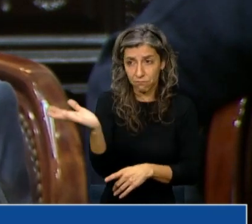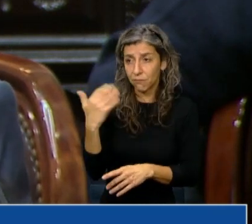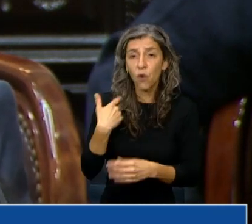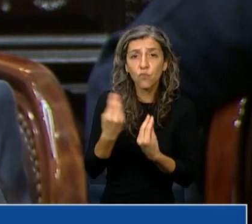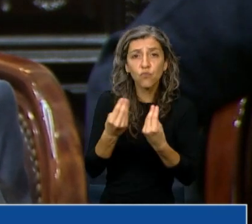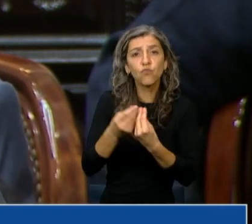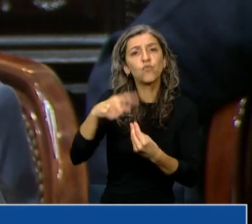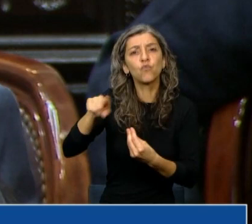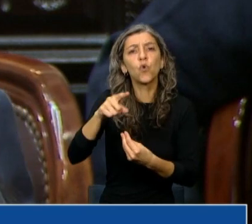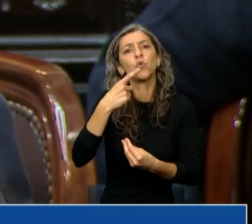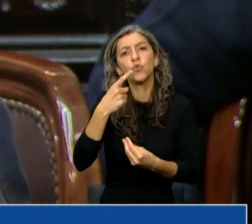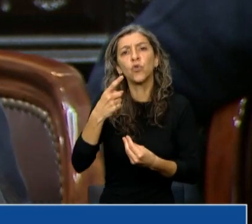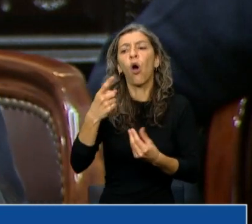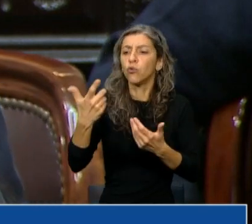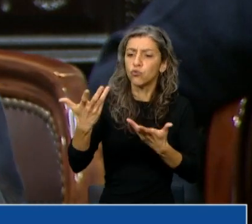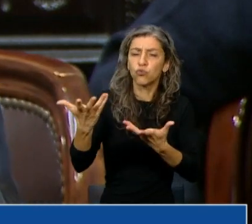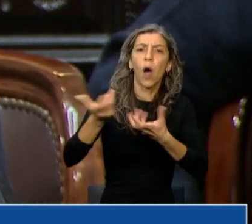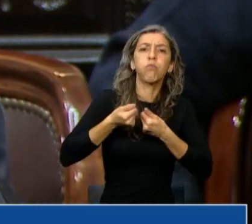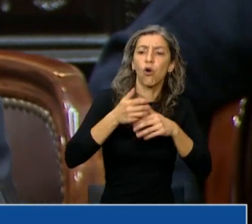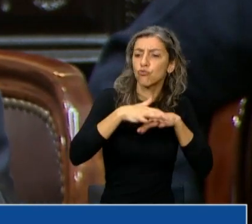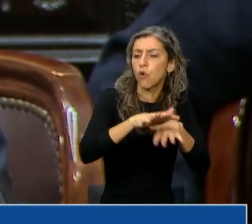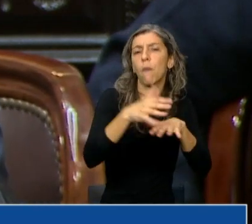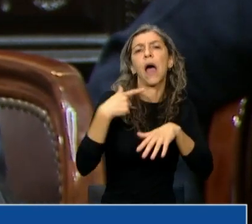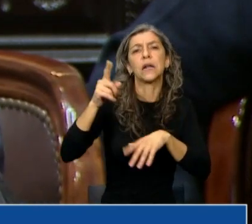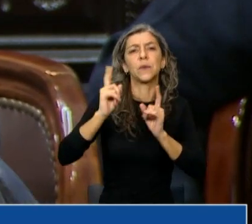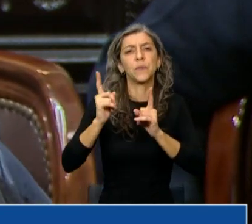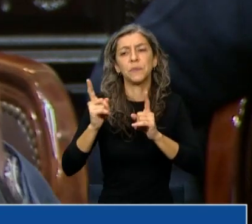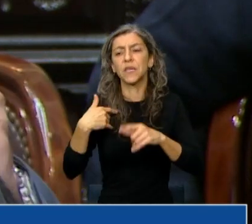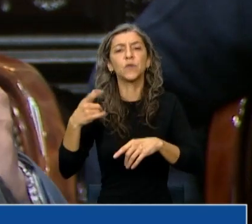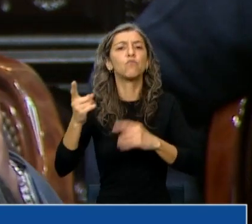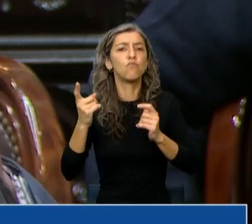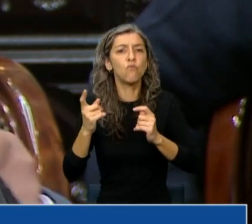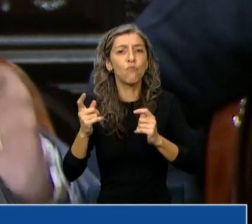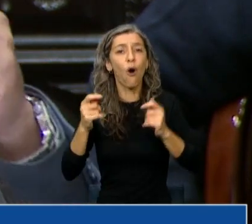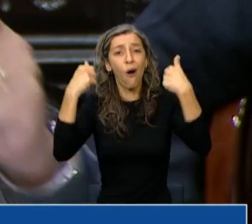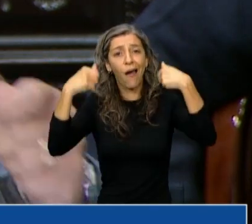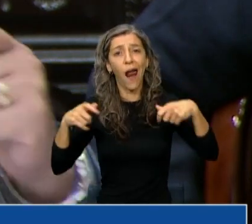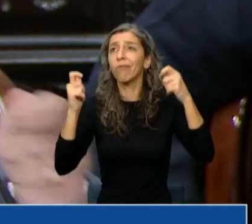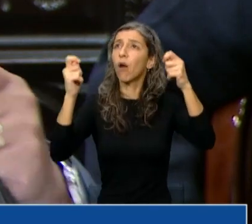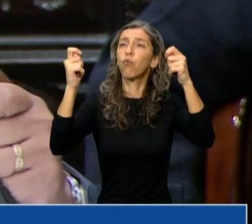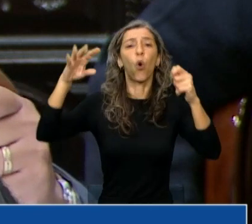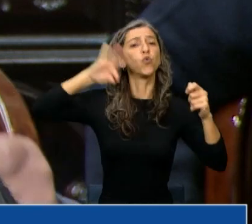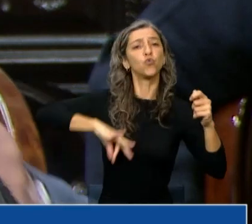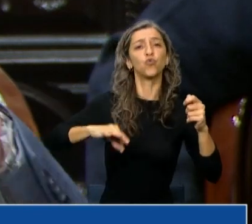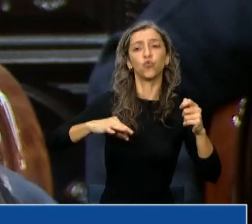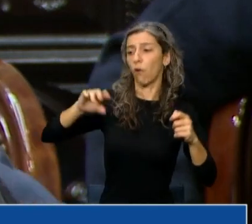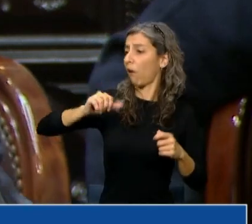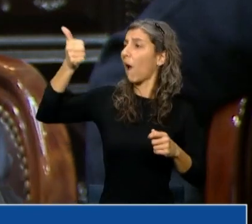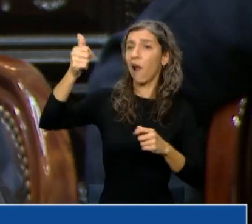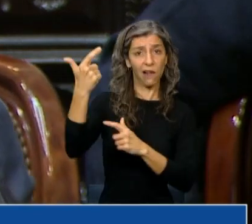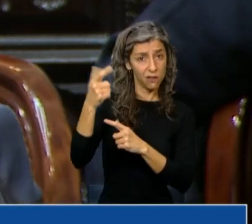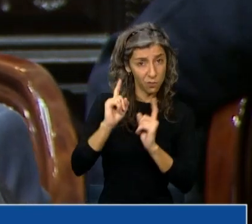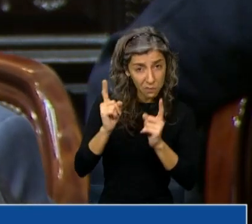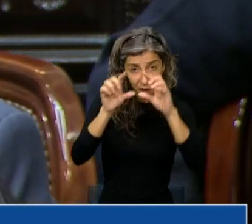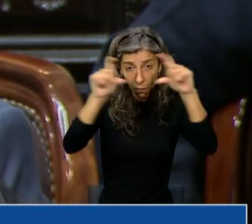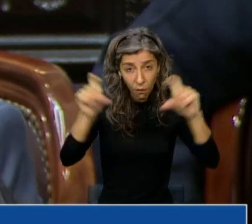nos acompañaban en las marchas y se sacaban fotos con el cartelito del salario no es ganancia, que durante 4 años nos enrostraron